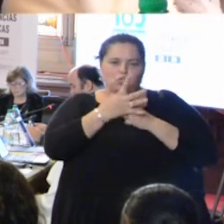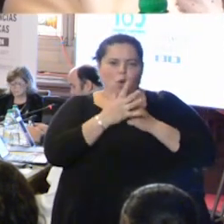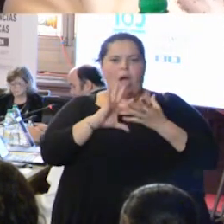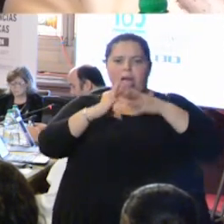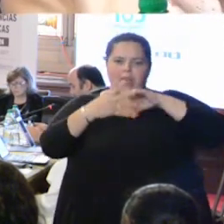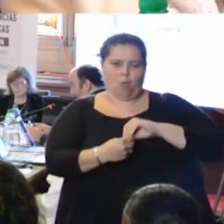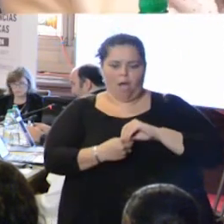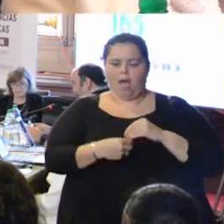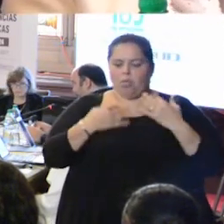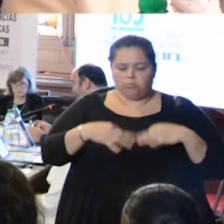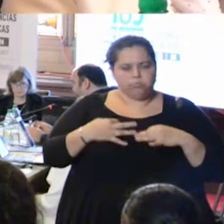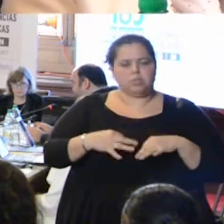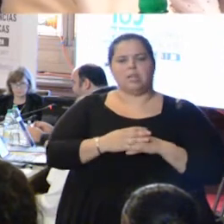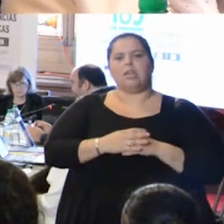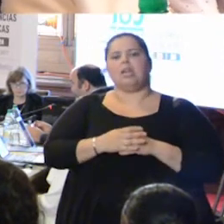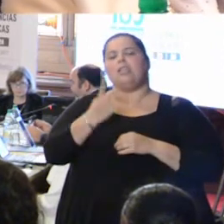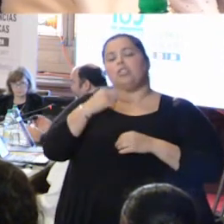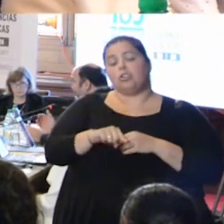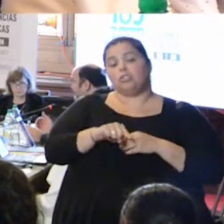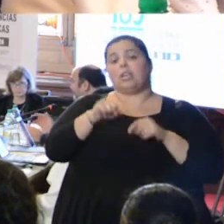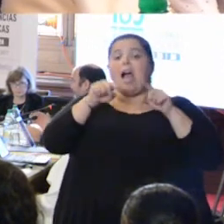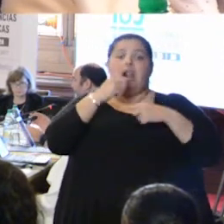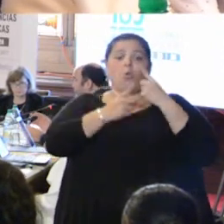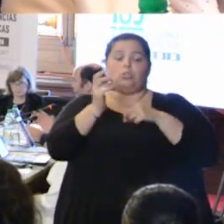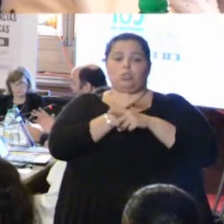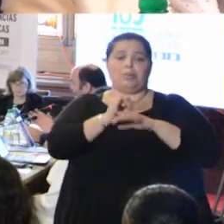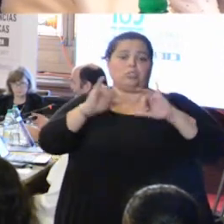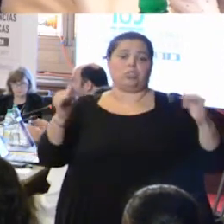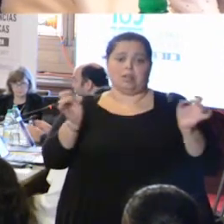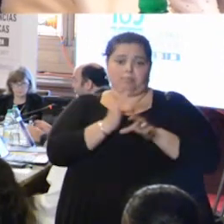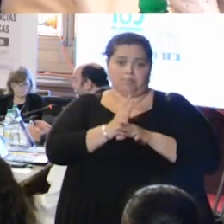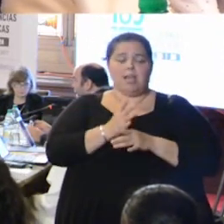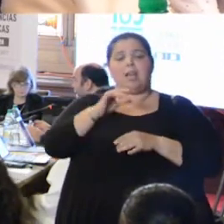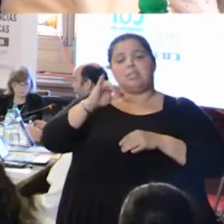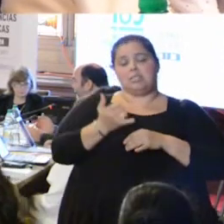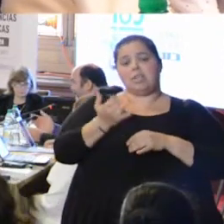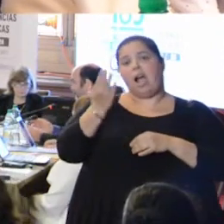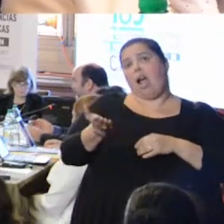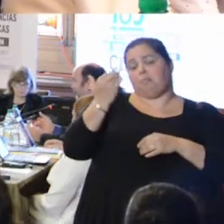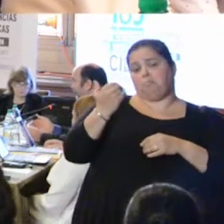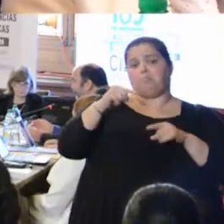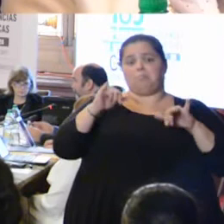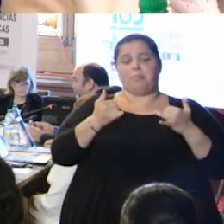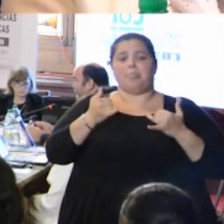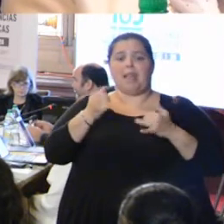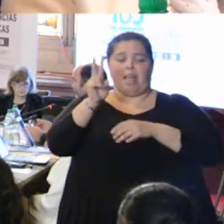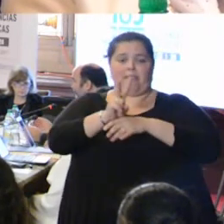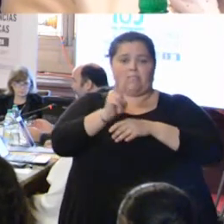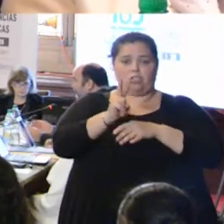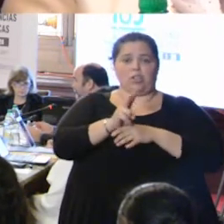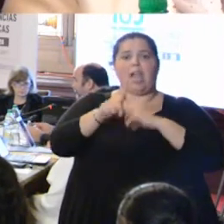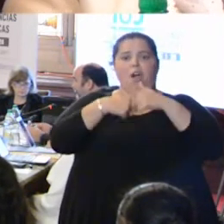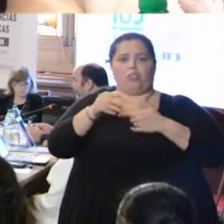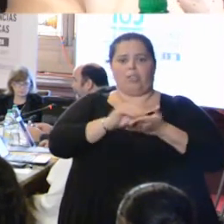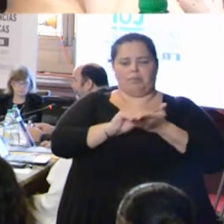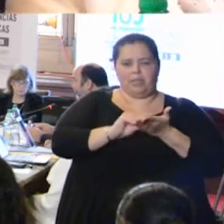defensores de derechos humanos. Nada más traigo a colación que algunos instrumentos ya existen al margen de los de la Defensoría, de los Procuradores de la Administración. Las